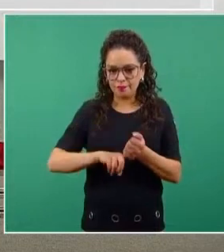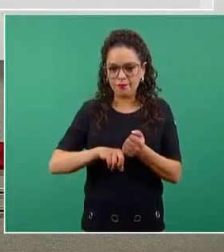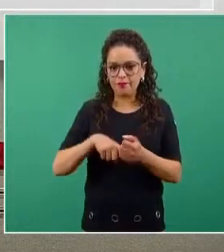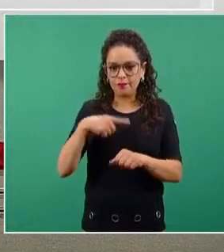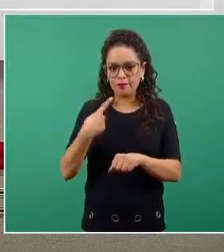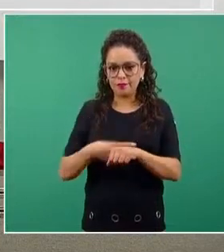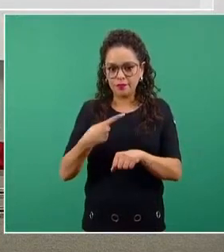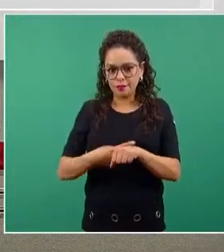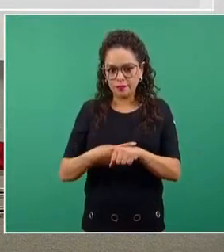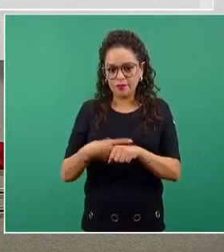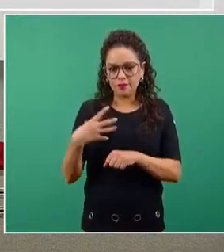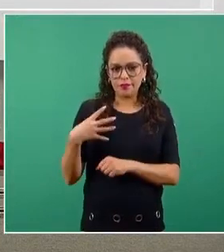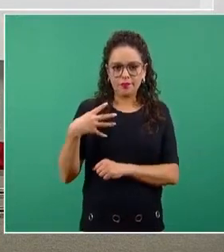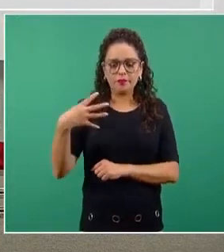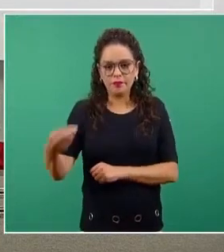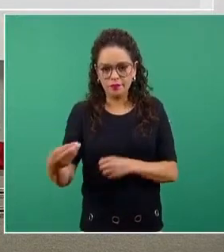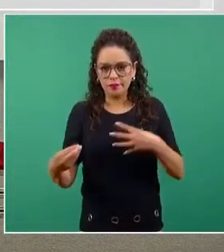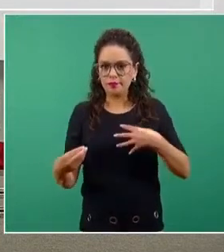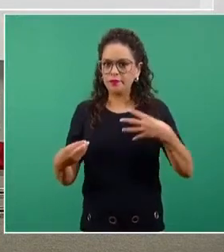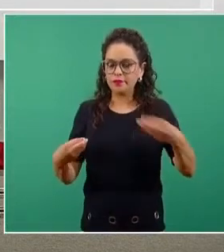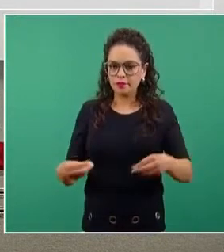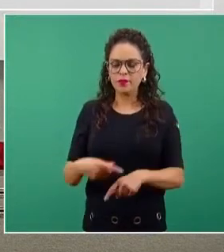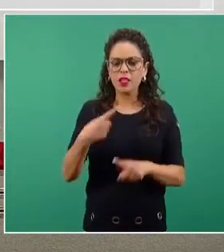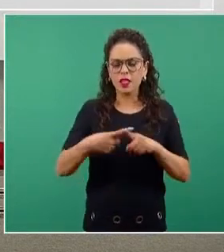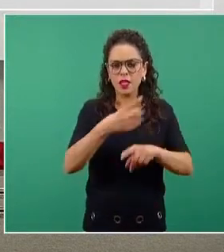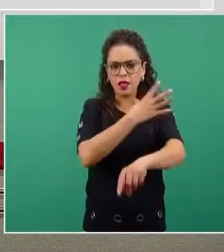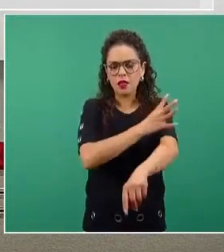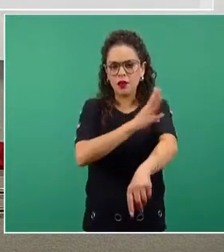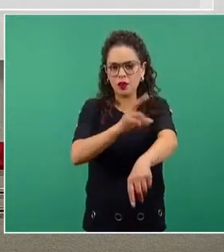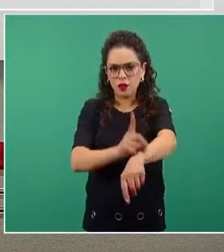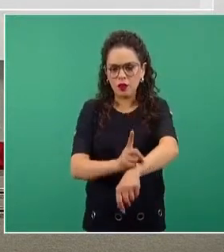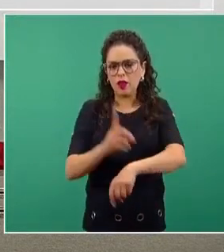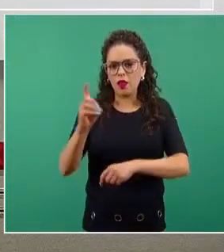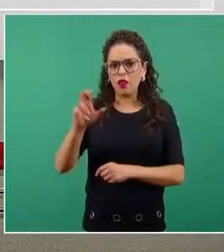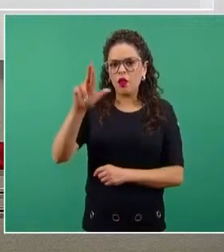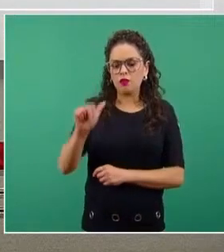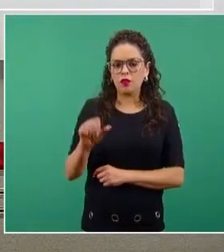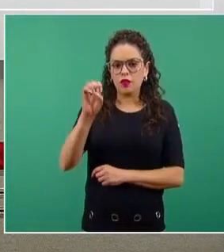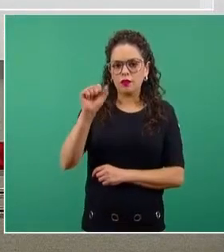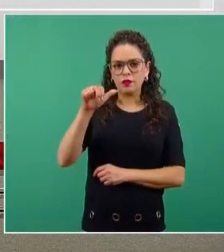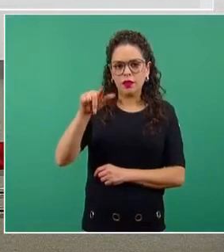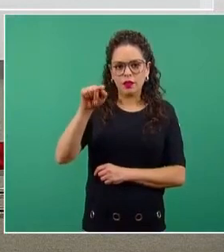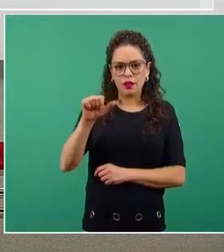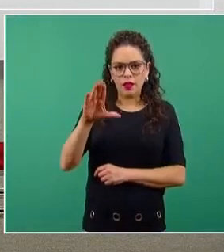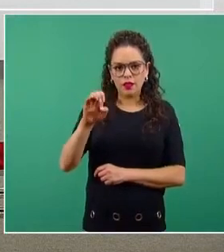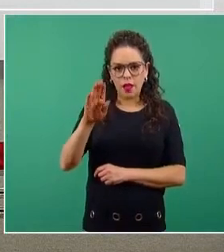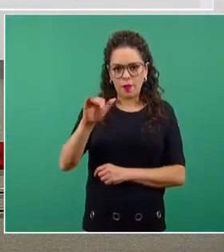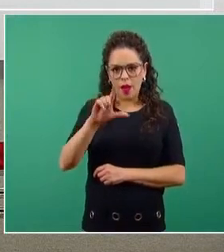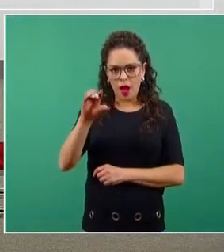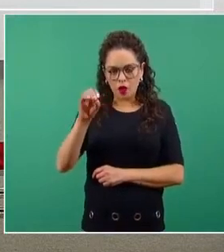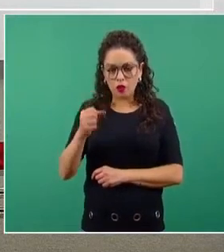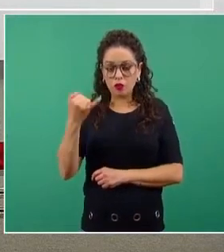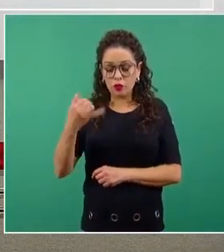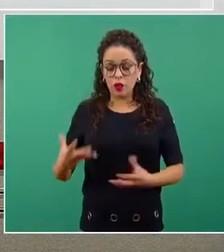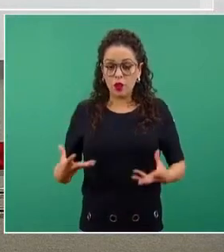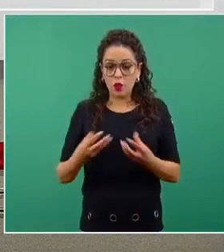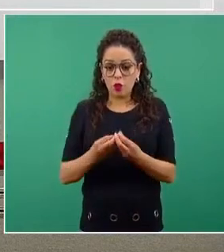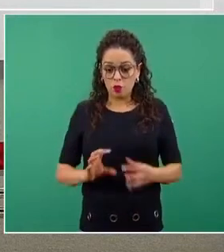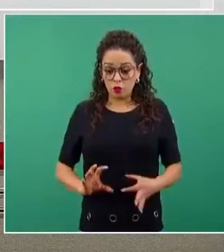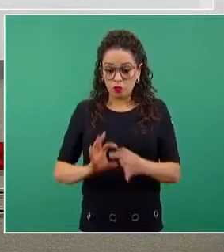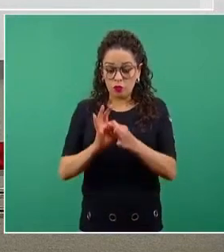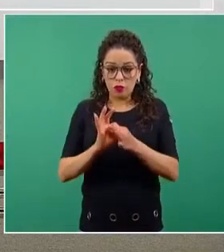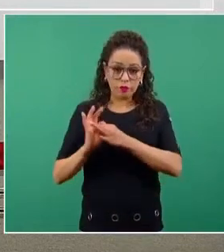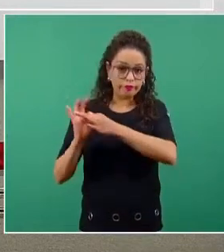Enfermedades Transmisibles, coordinada por la doctora Santa Ceballos, y que además lo hace en coordinación con las 32